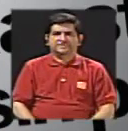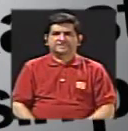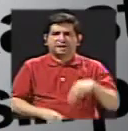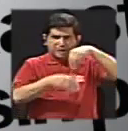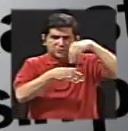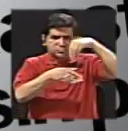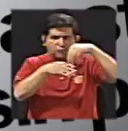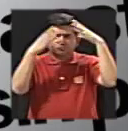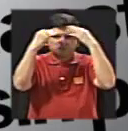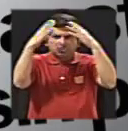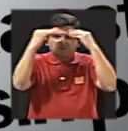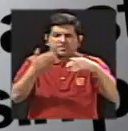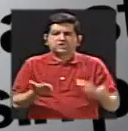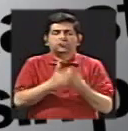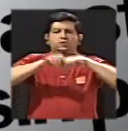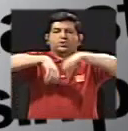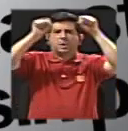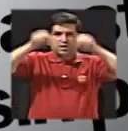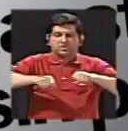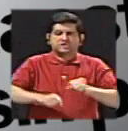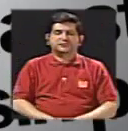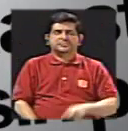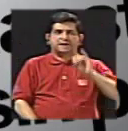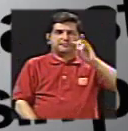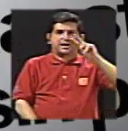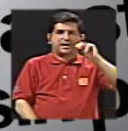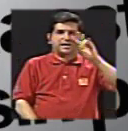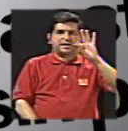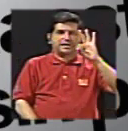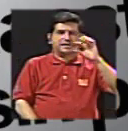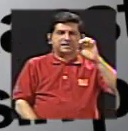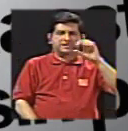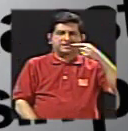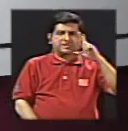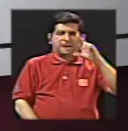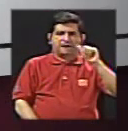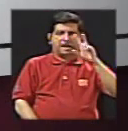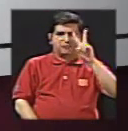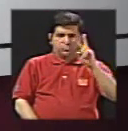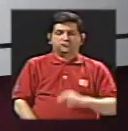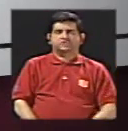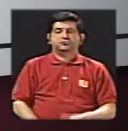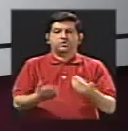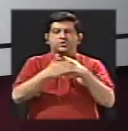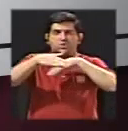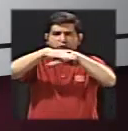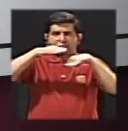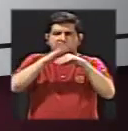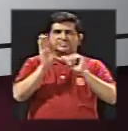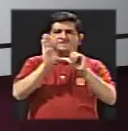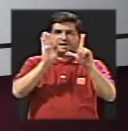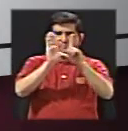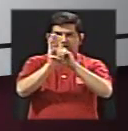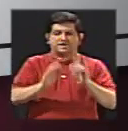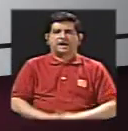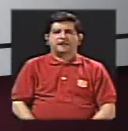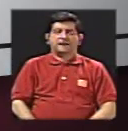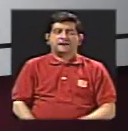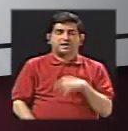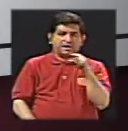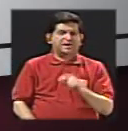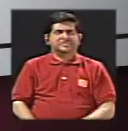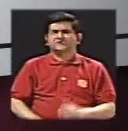introducción de los datos en el nuevo sistema Integra 2. Además, la nueva sede del Congreso sería